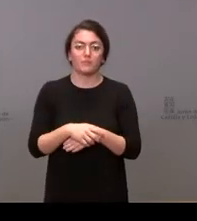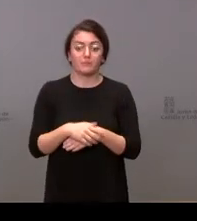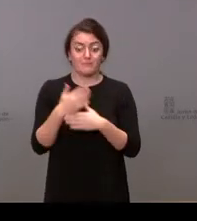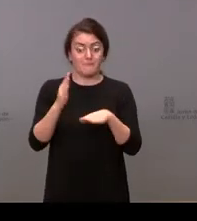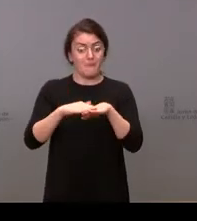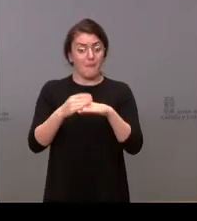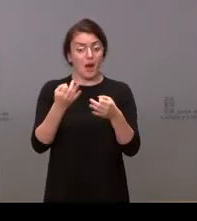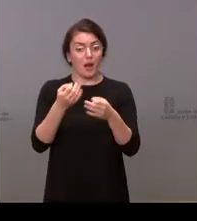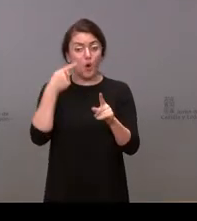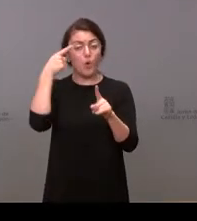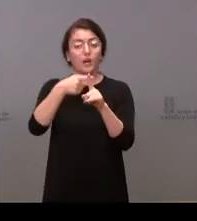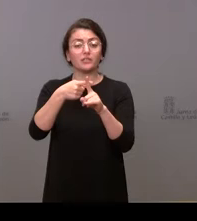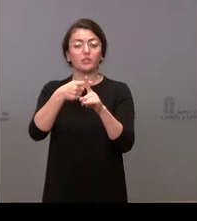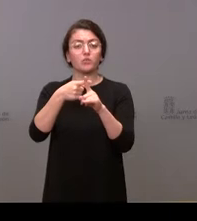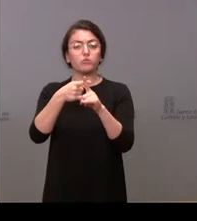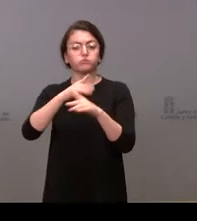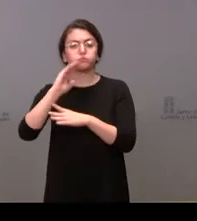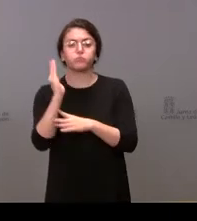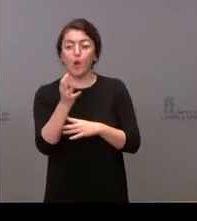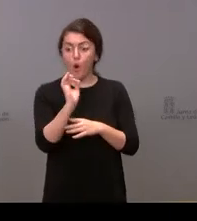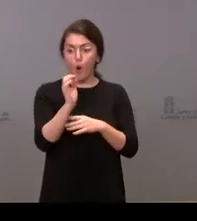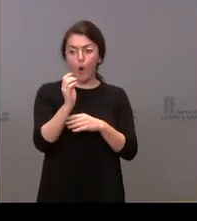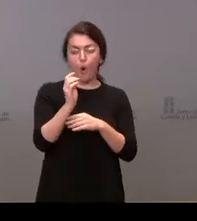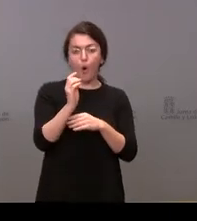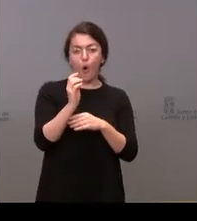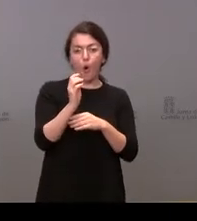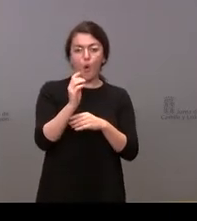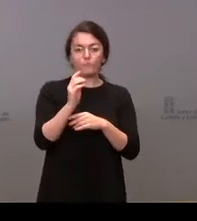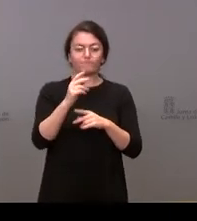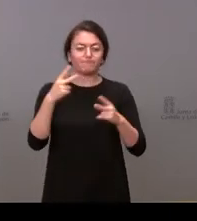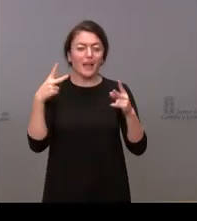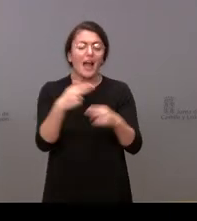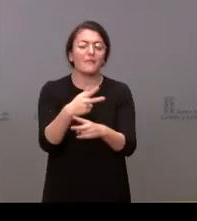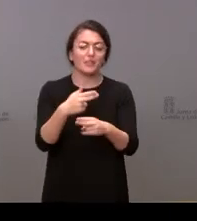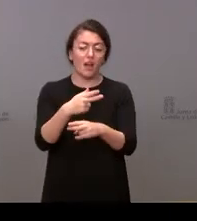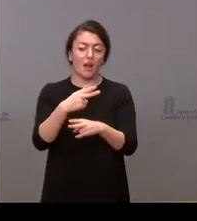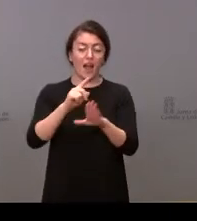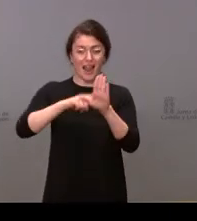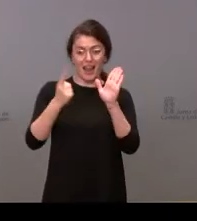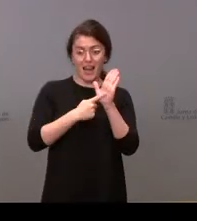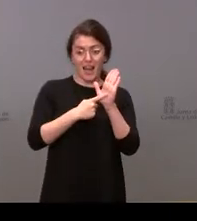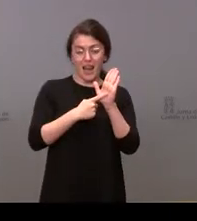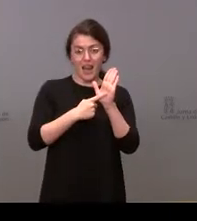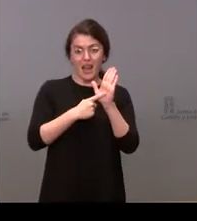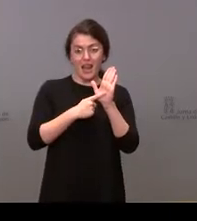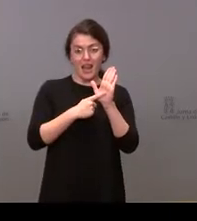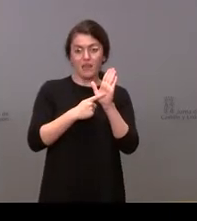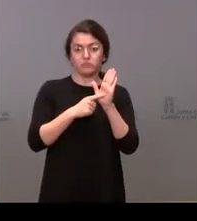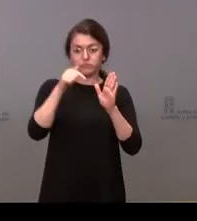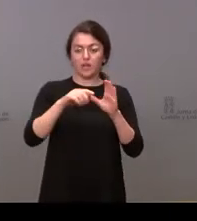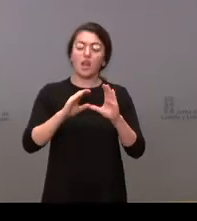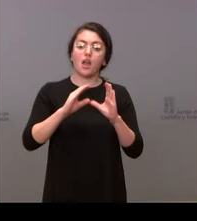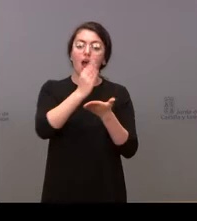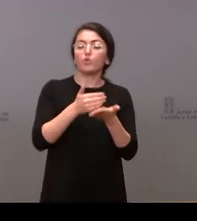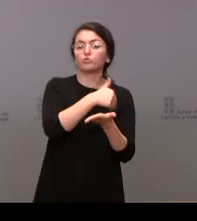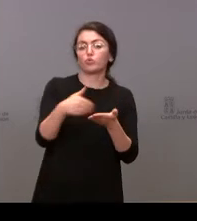castigar o perseguir o intentar evitar el incumplimiento de obligaciones de la propia Ley Autonómica de Transparencia, está previsto,